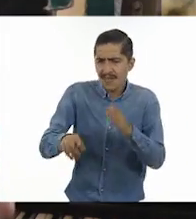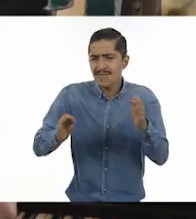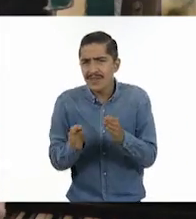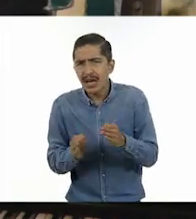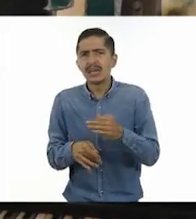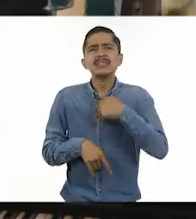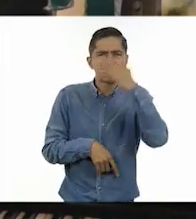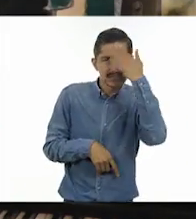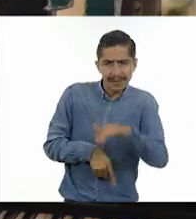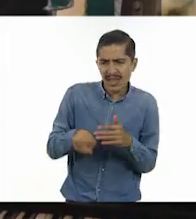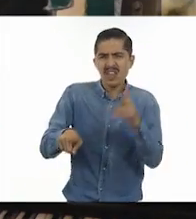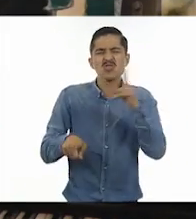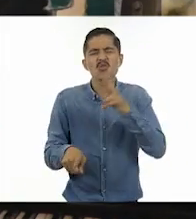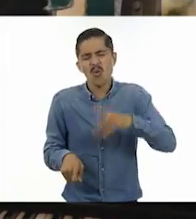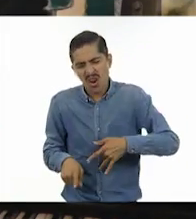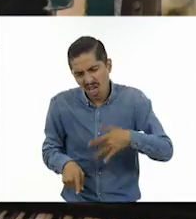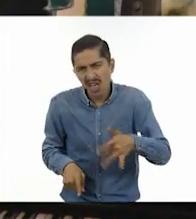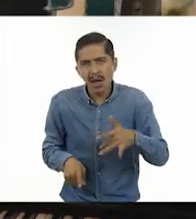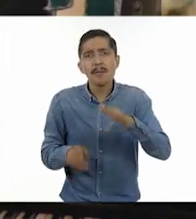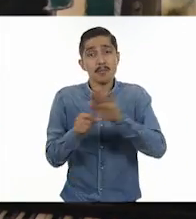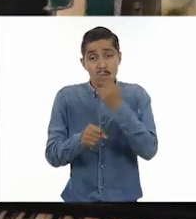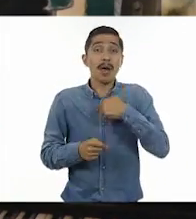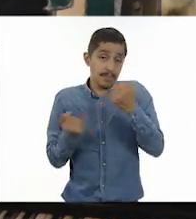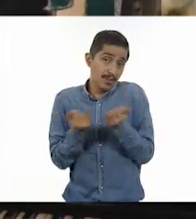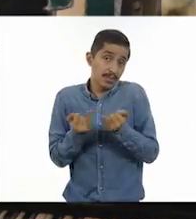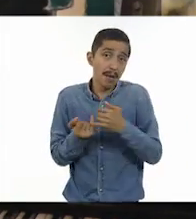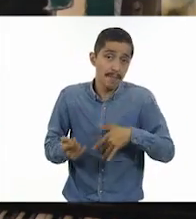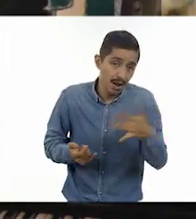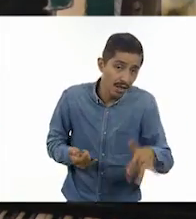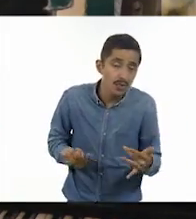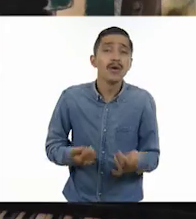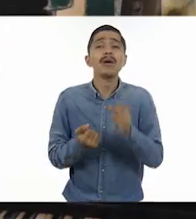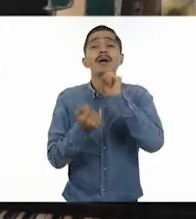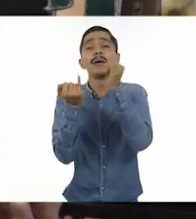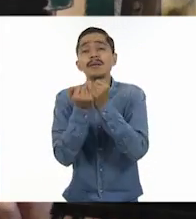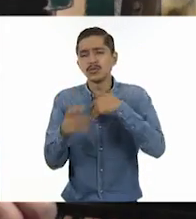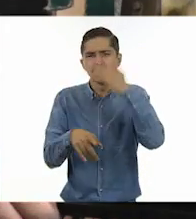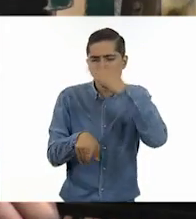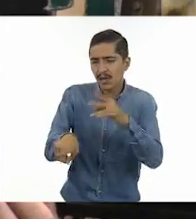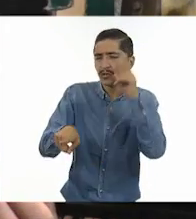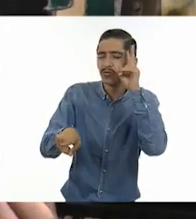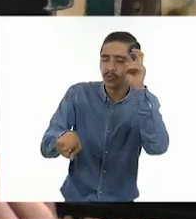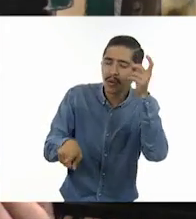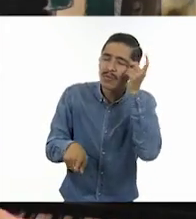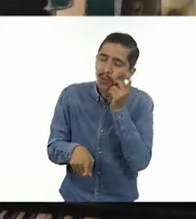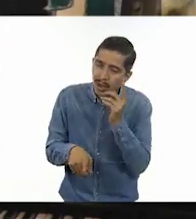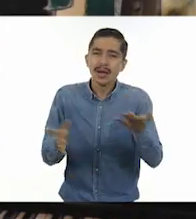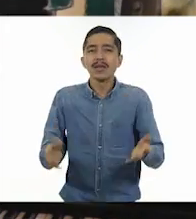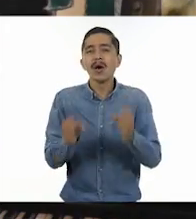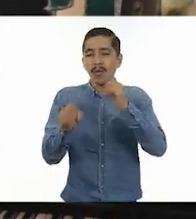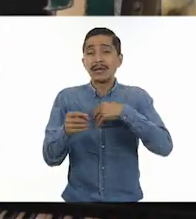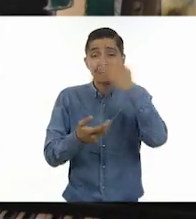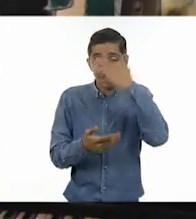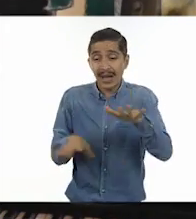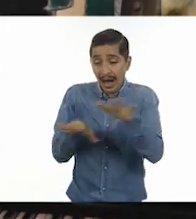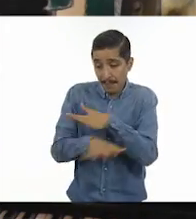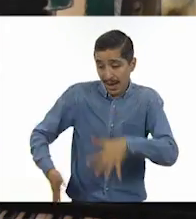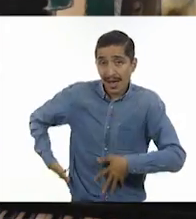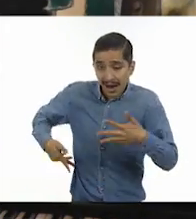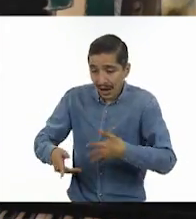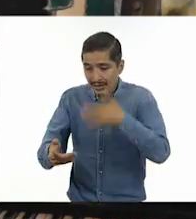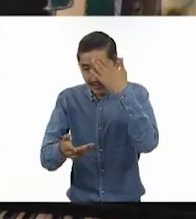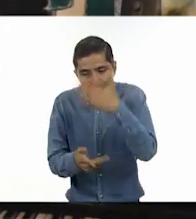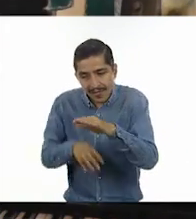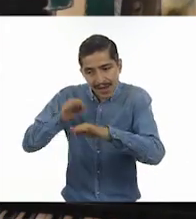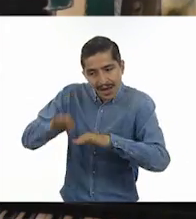si le dolía la panza, porque también a mí me dolía la panza, sabía si tenía sueño, sabía si necesitaba cambiarle el pañal. Me volví tan experto